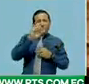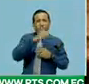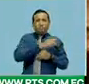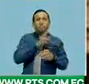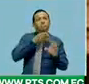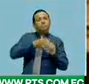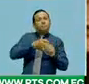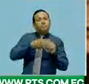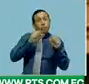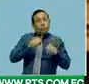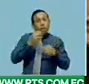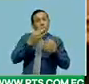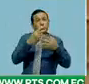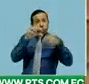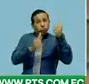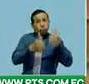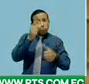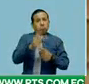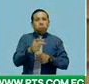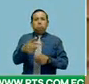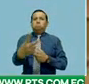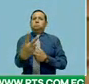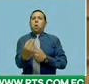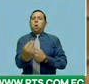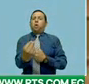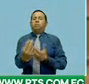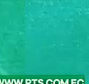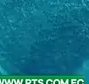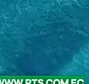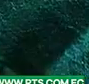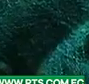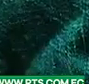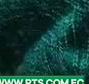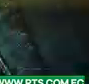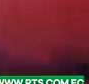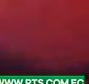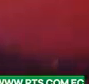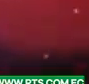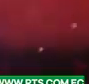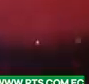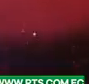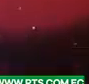candidaturas, informó Héctor Romero.